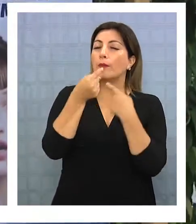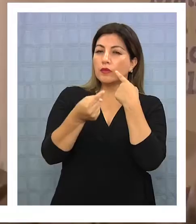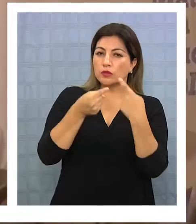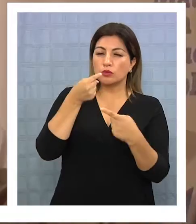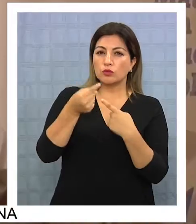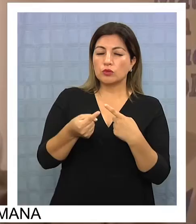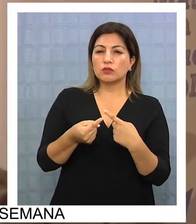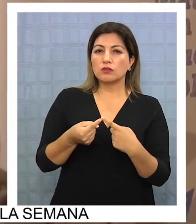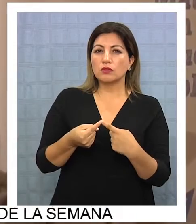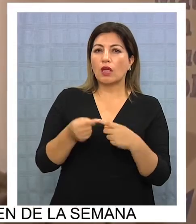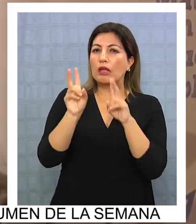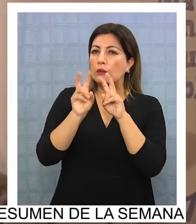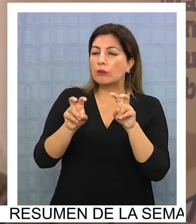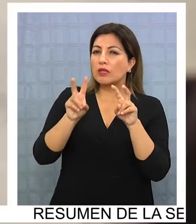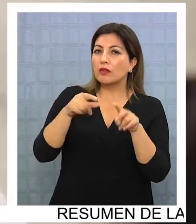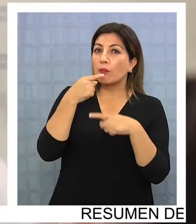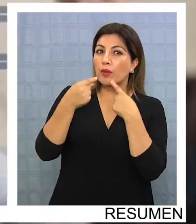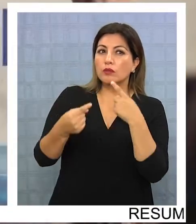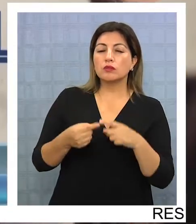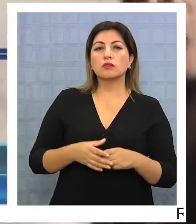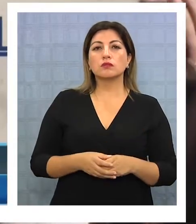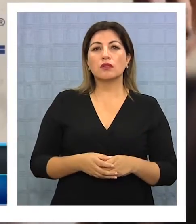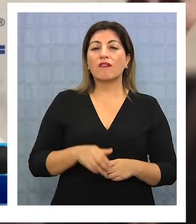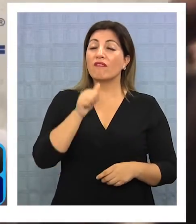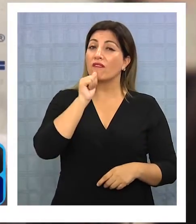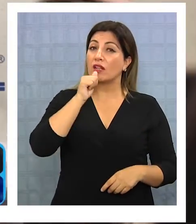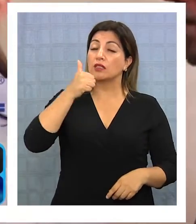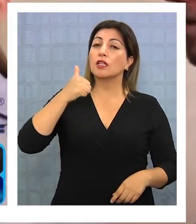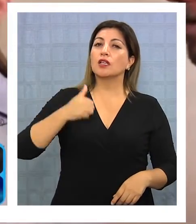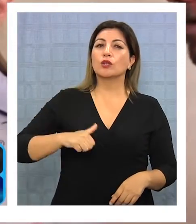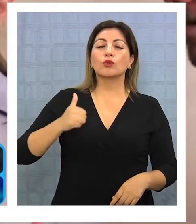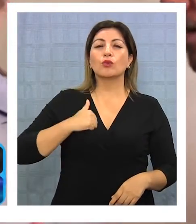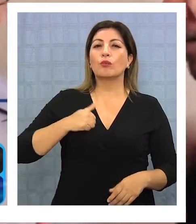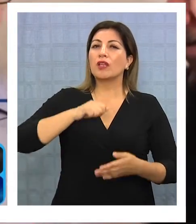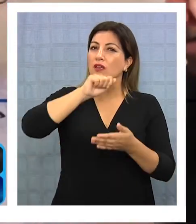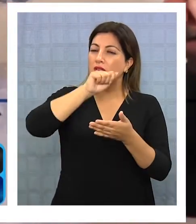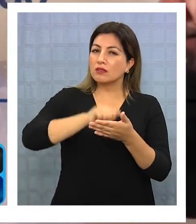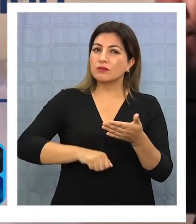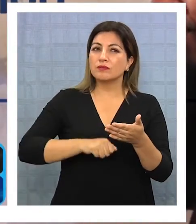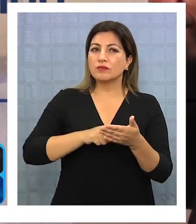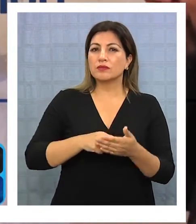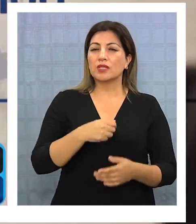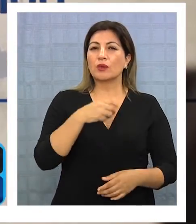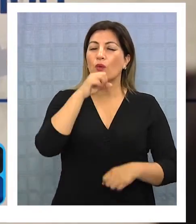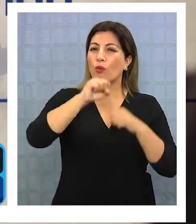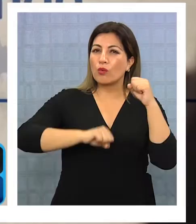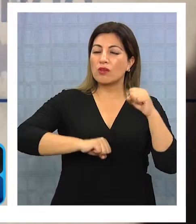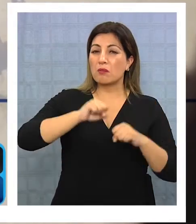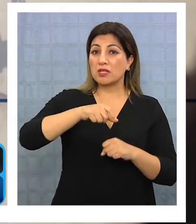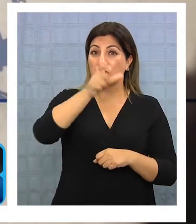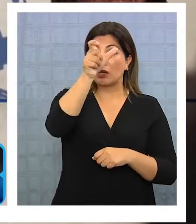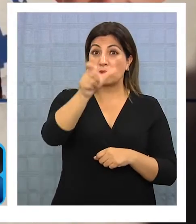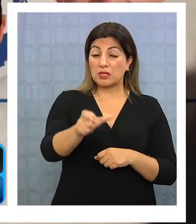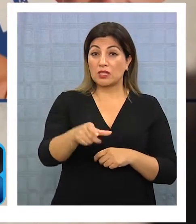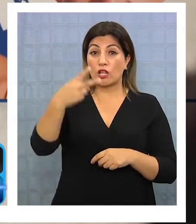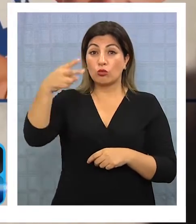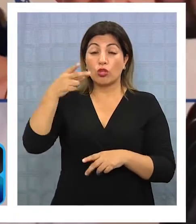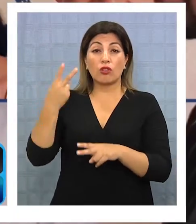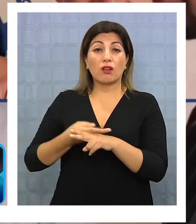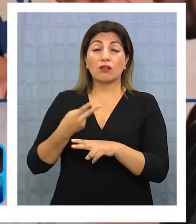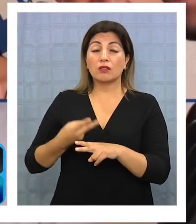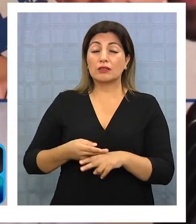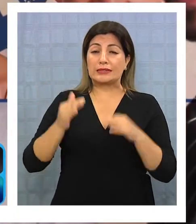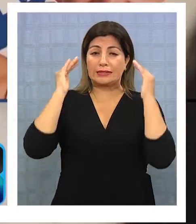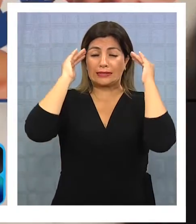que pregunte incumplimiento de contrato de parte de ellas offering el que tiene usuarios y arrendatarios con un dolor de cabeza